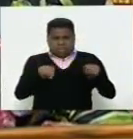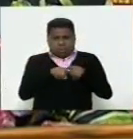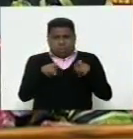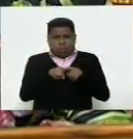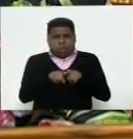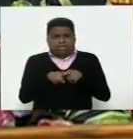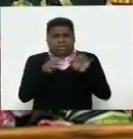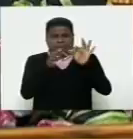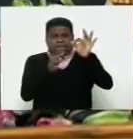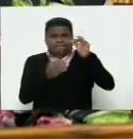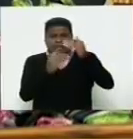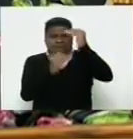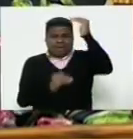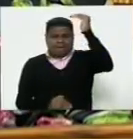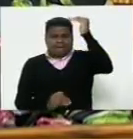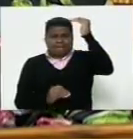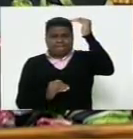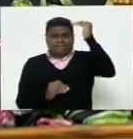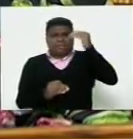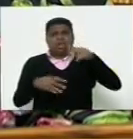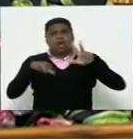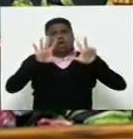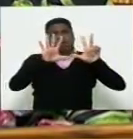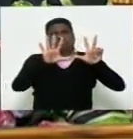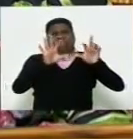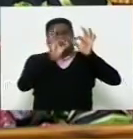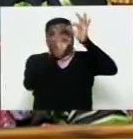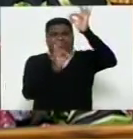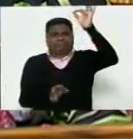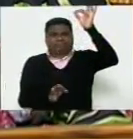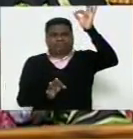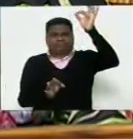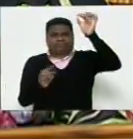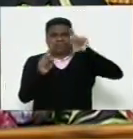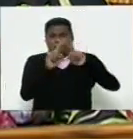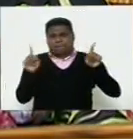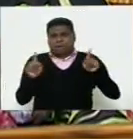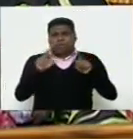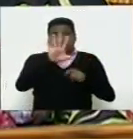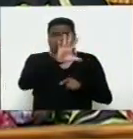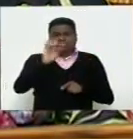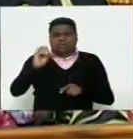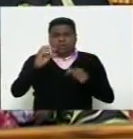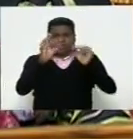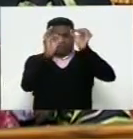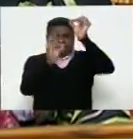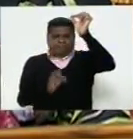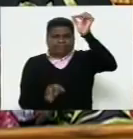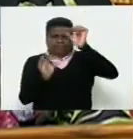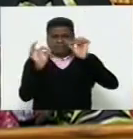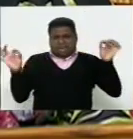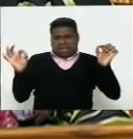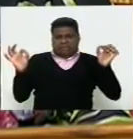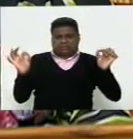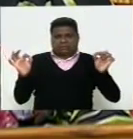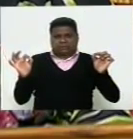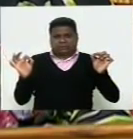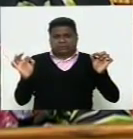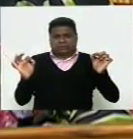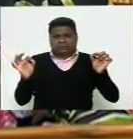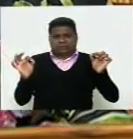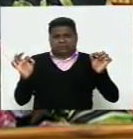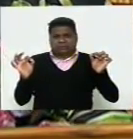o mayores a 80 centímetros de ancho por 50 centímetros de largo, que contenga